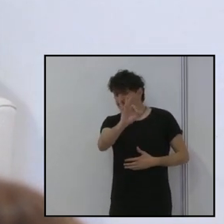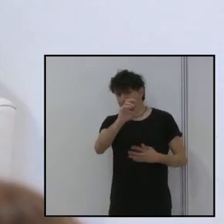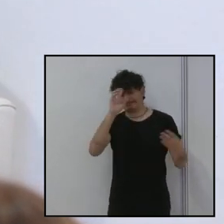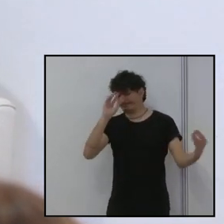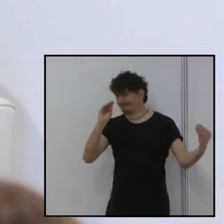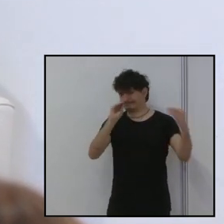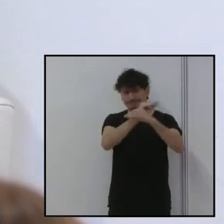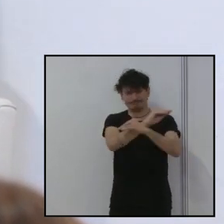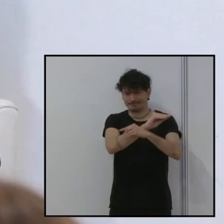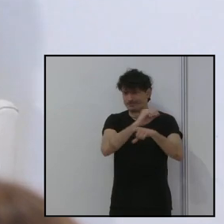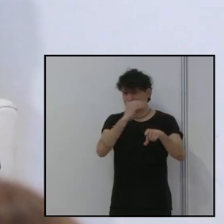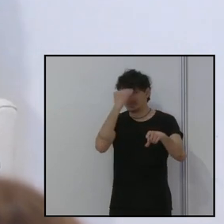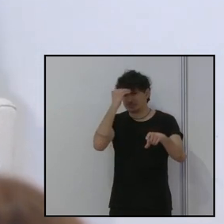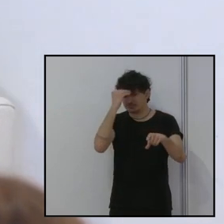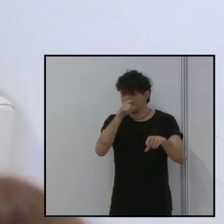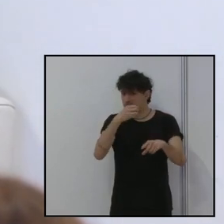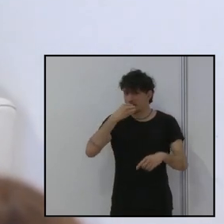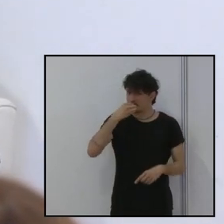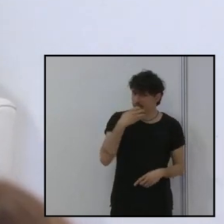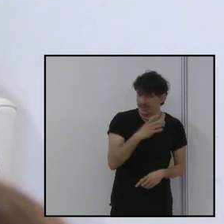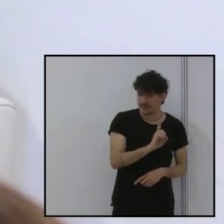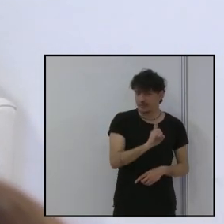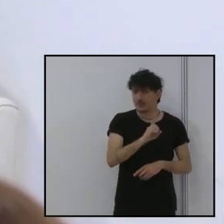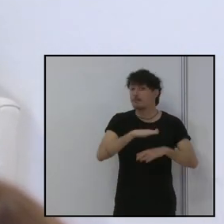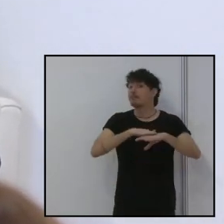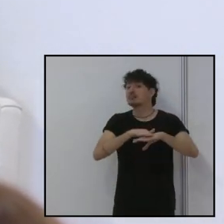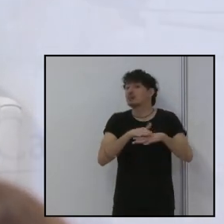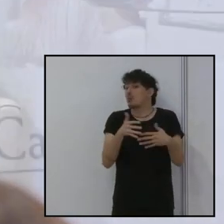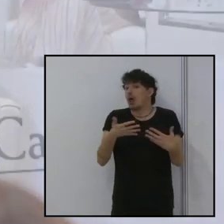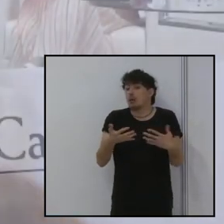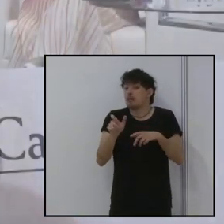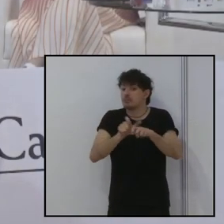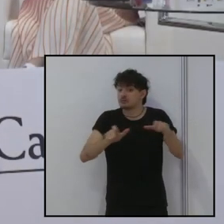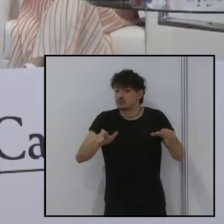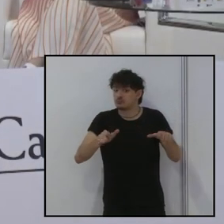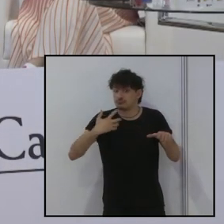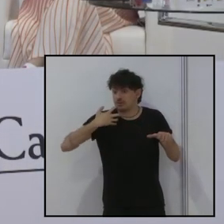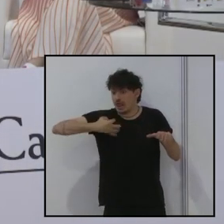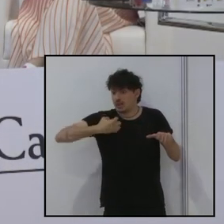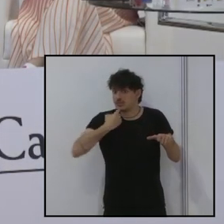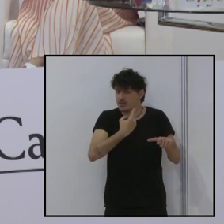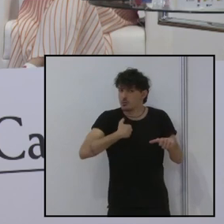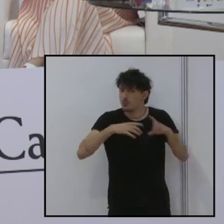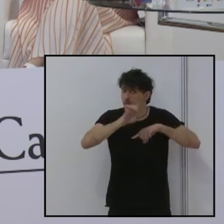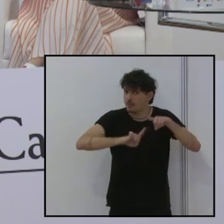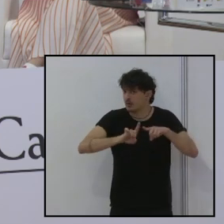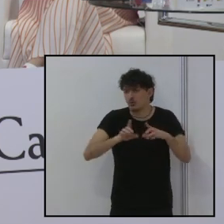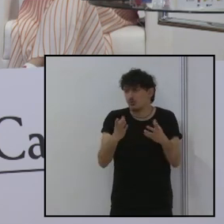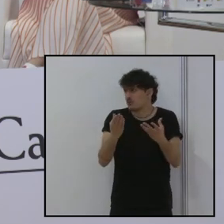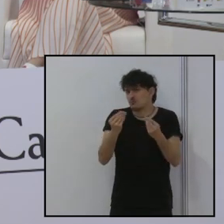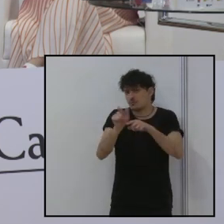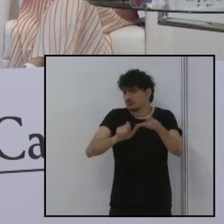extremadamente conservadores, sobre todo porque se basarán única y exclusivamente en la gente que haya dicho tengo un problema, pero no todo el mundo lo hace. Quiero decir, claro, la